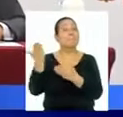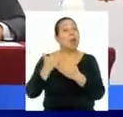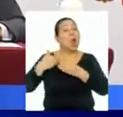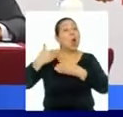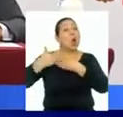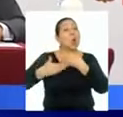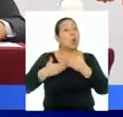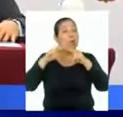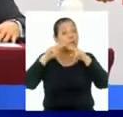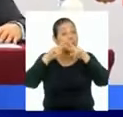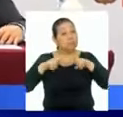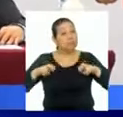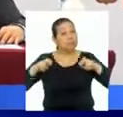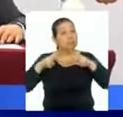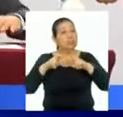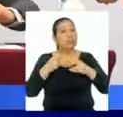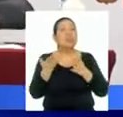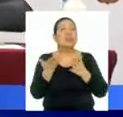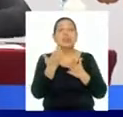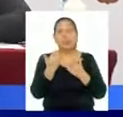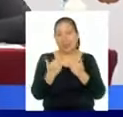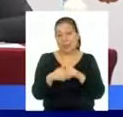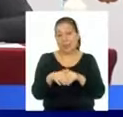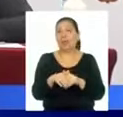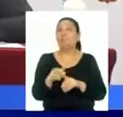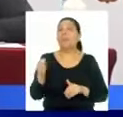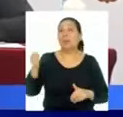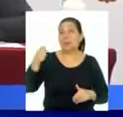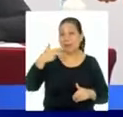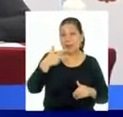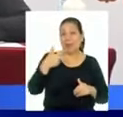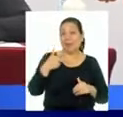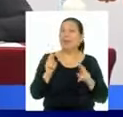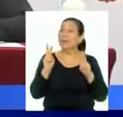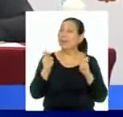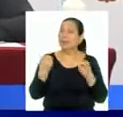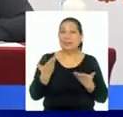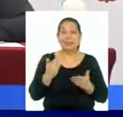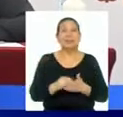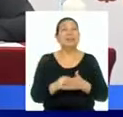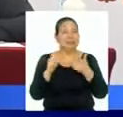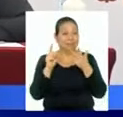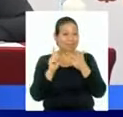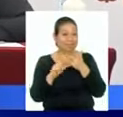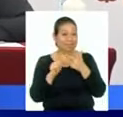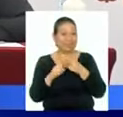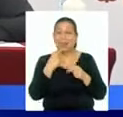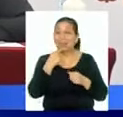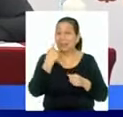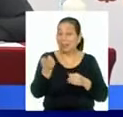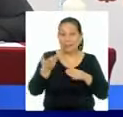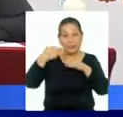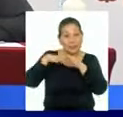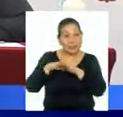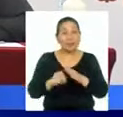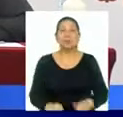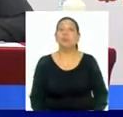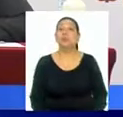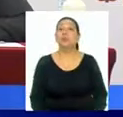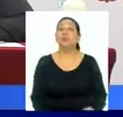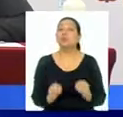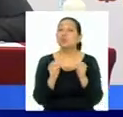avance de las investigaciones en esa entidad. Y el tercer tema, o en cuanto al tercer tema, se han incorporado